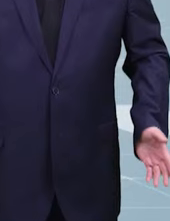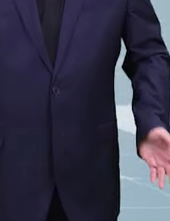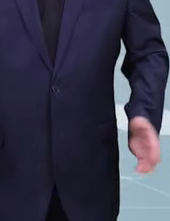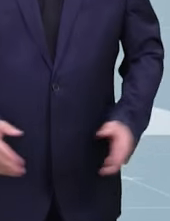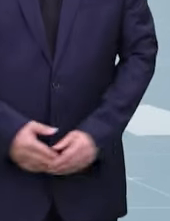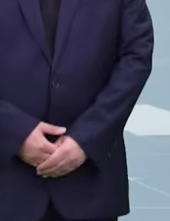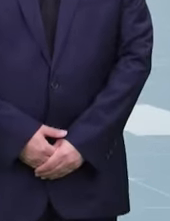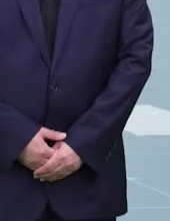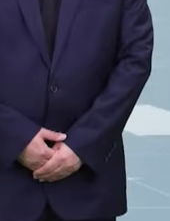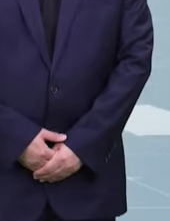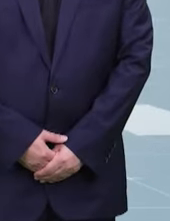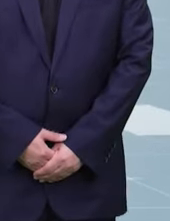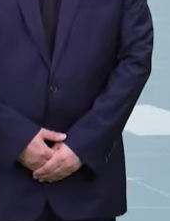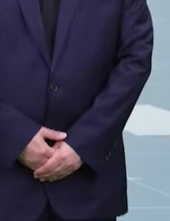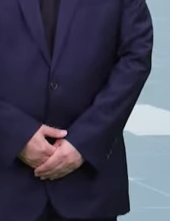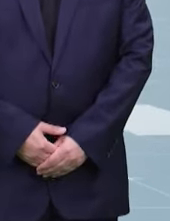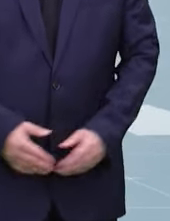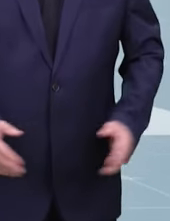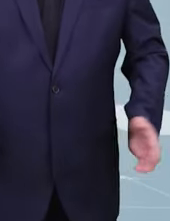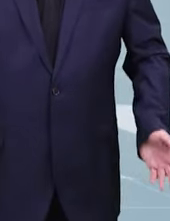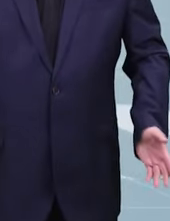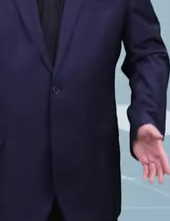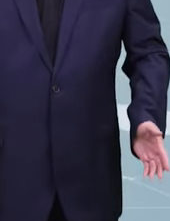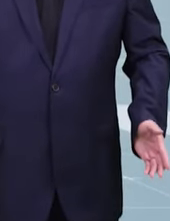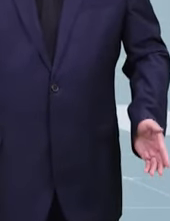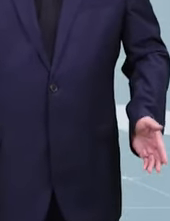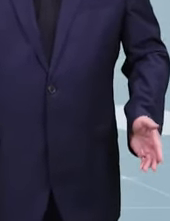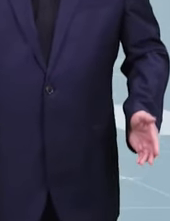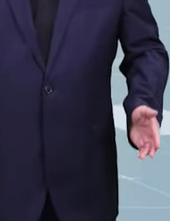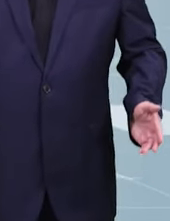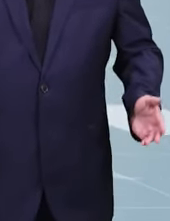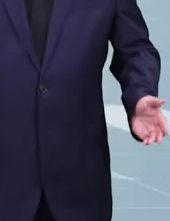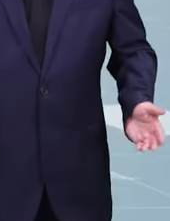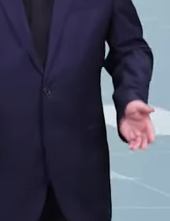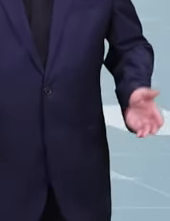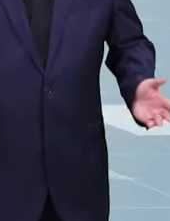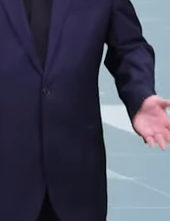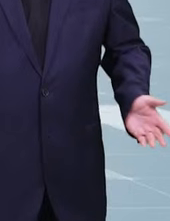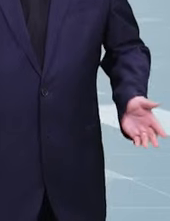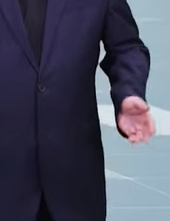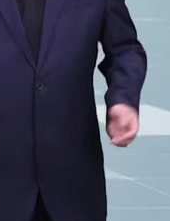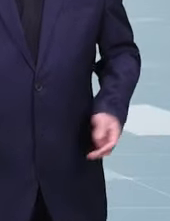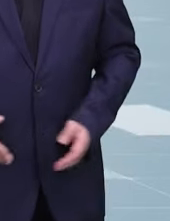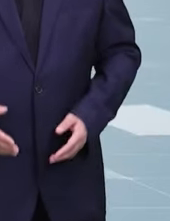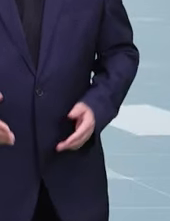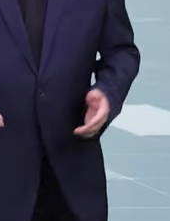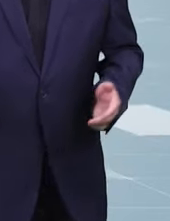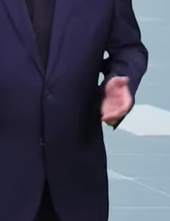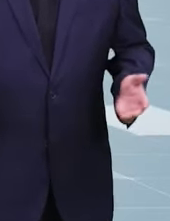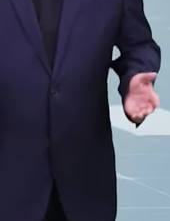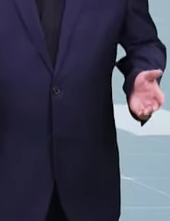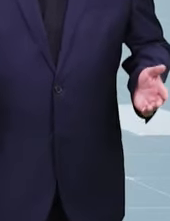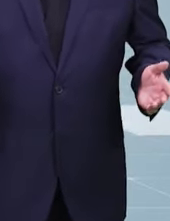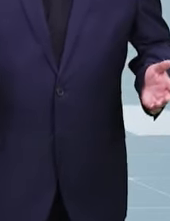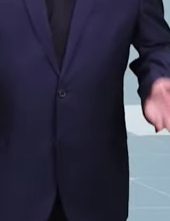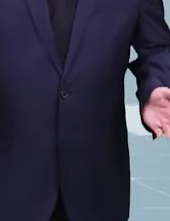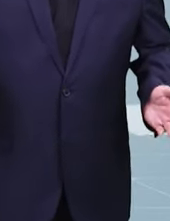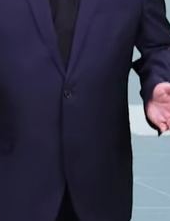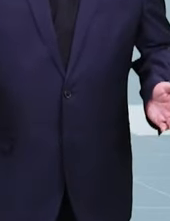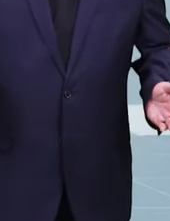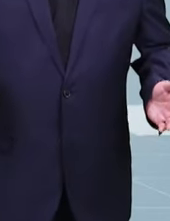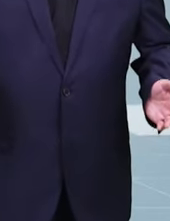indicaciones de Mientras tanto laa conversacional está lando